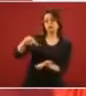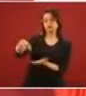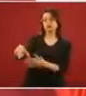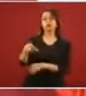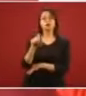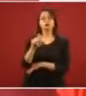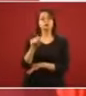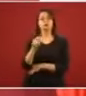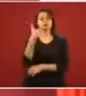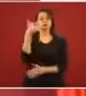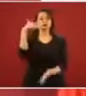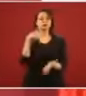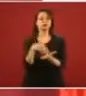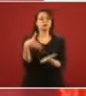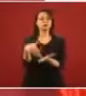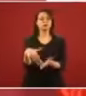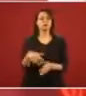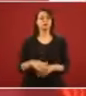26 mil millones.